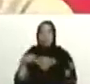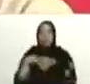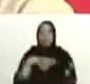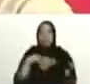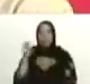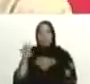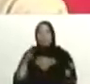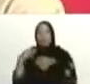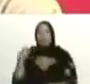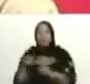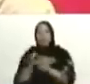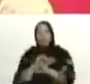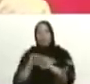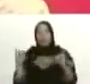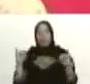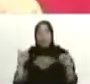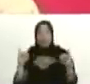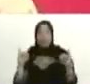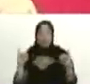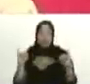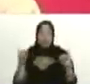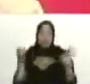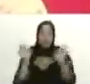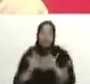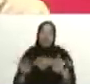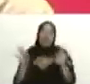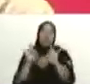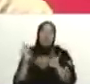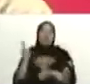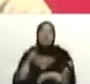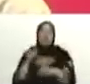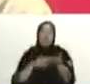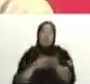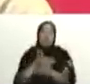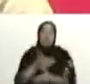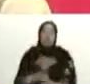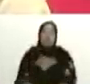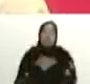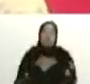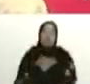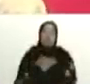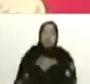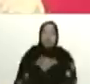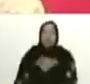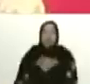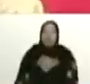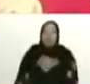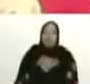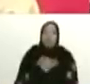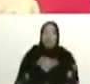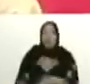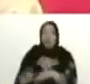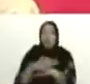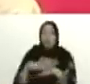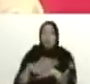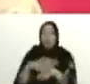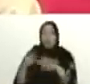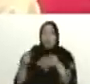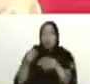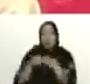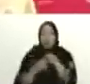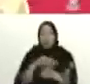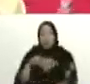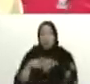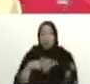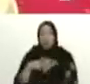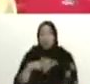Esequibo. Independencia o nada, leales siempre. Traidores nunca. Mi comandante en jefe, permiso para hablar con usted. Adelante. Y